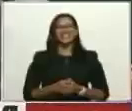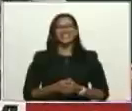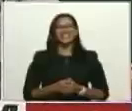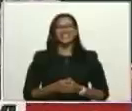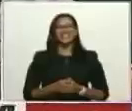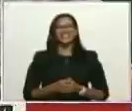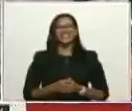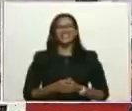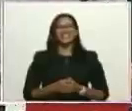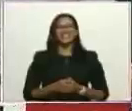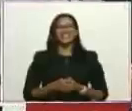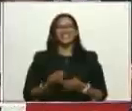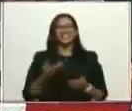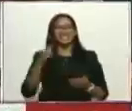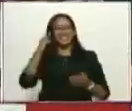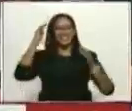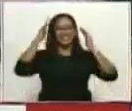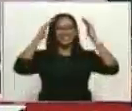Agarraron a Marlene en el